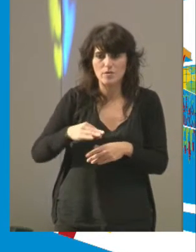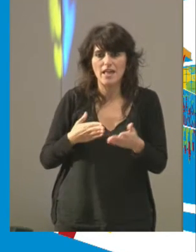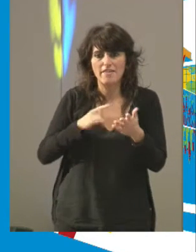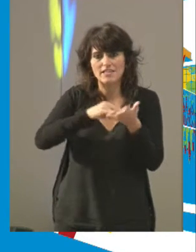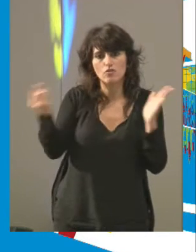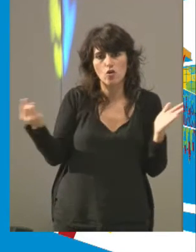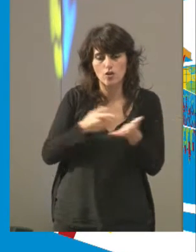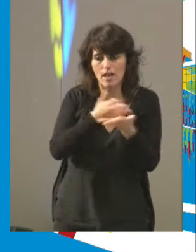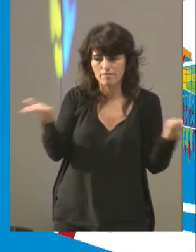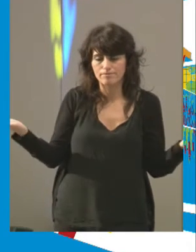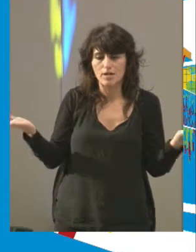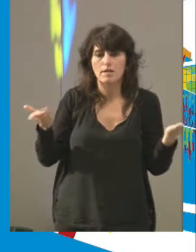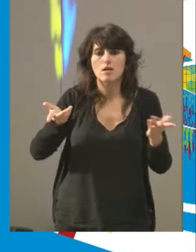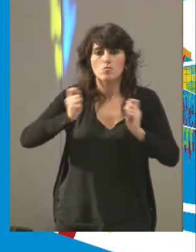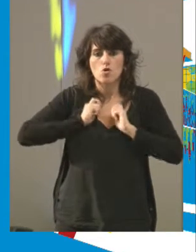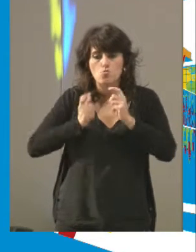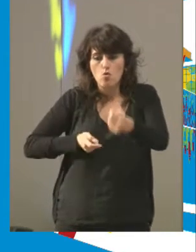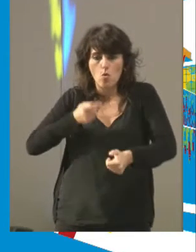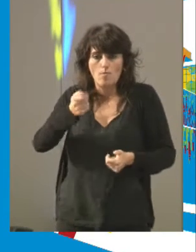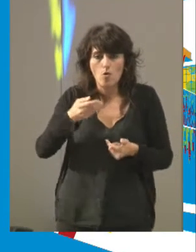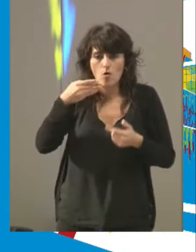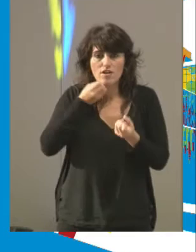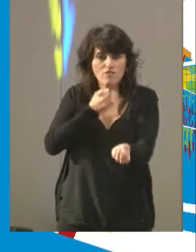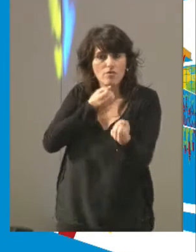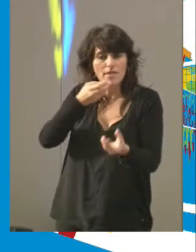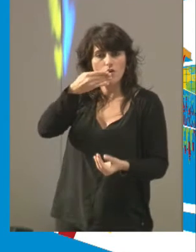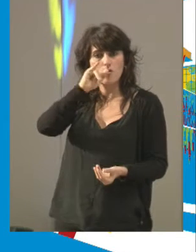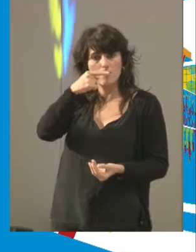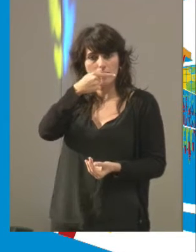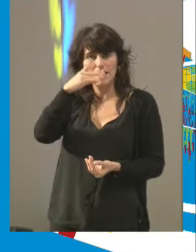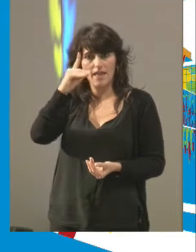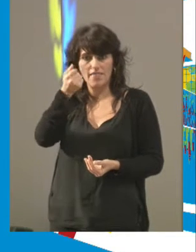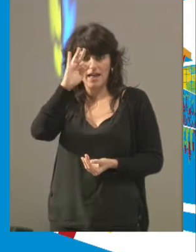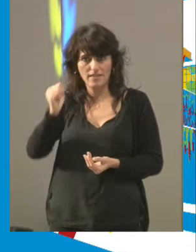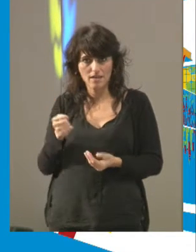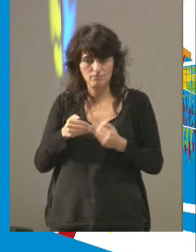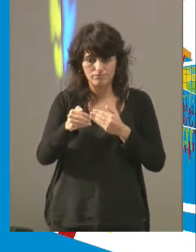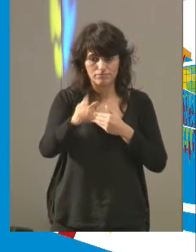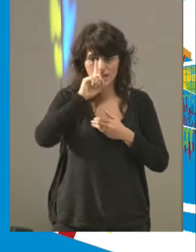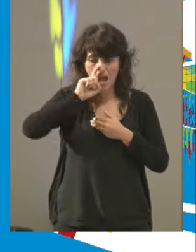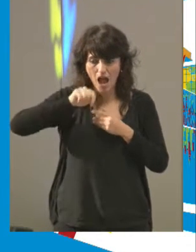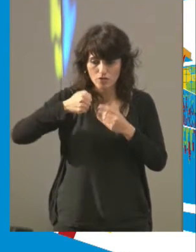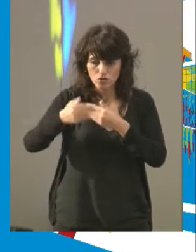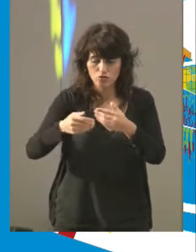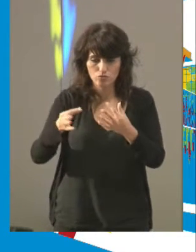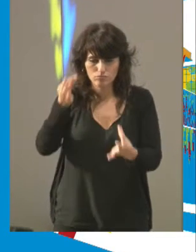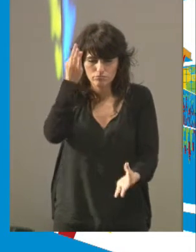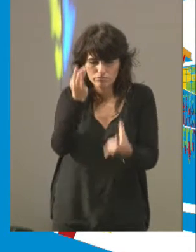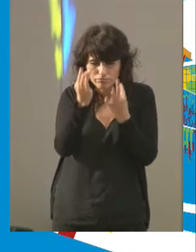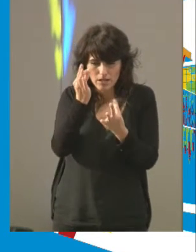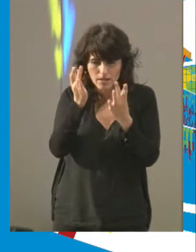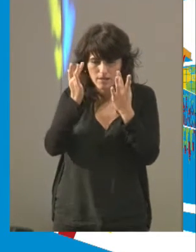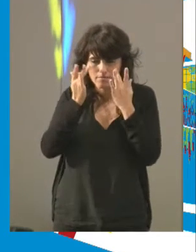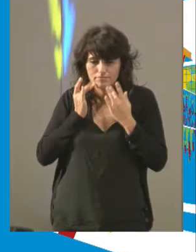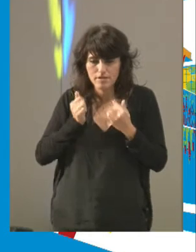tecnología, ir manejando información Big Data en años sucesivos, iremos afinando y consiguiendo un nivel de conocimiento y de precisión muy